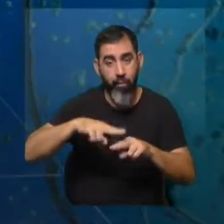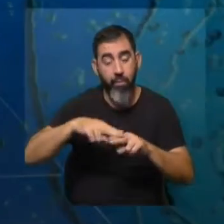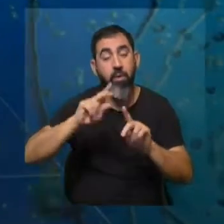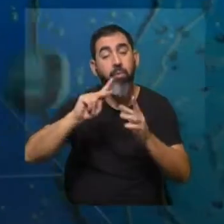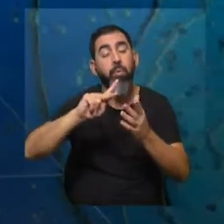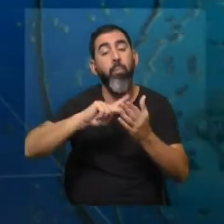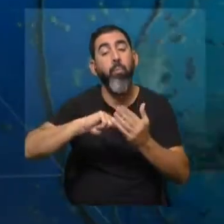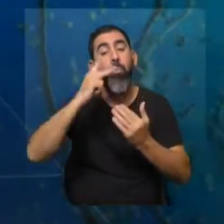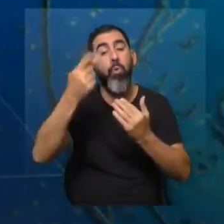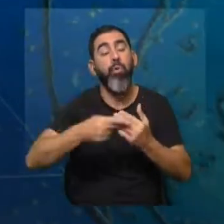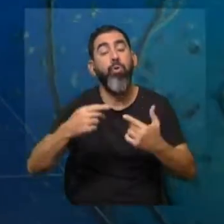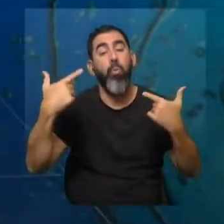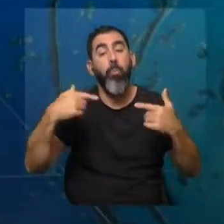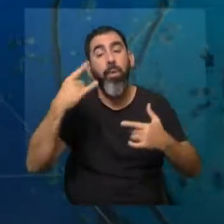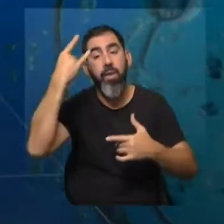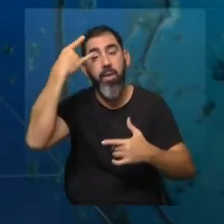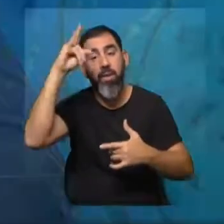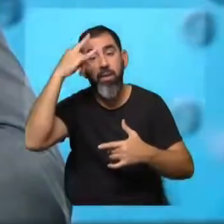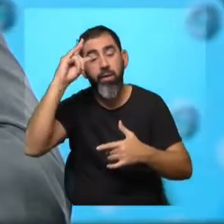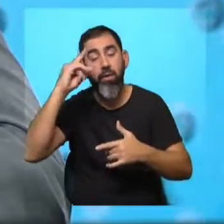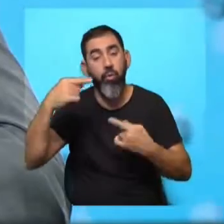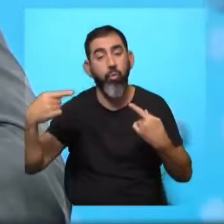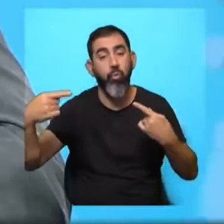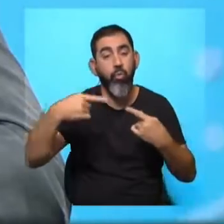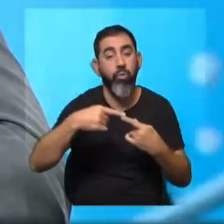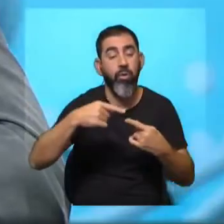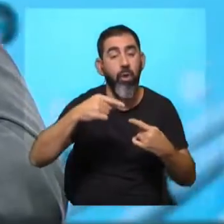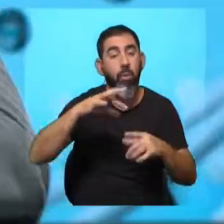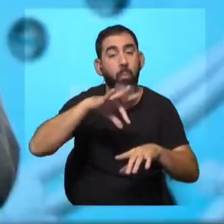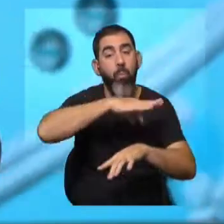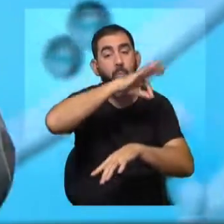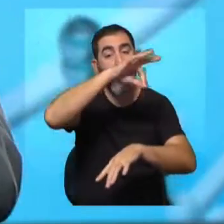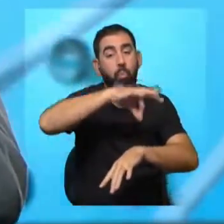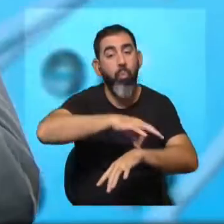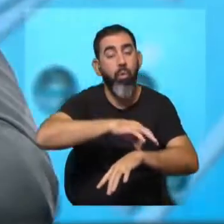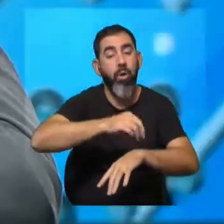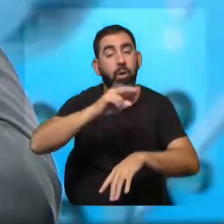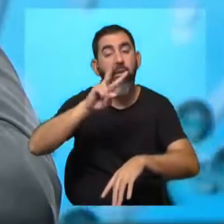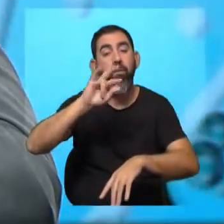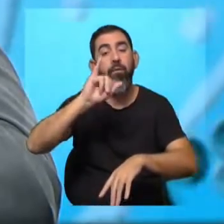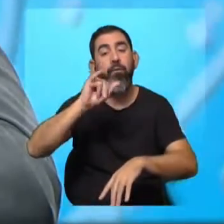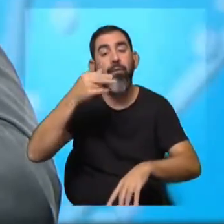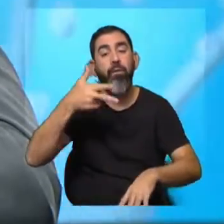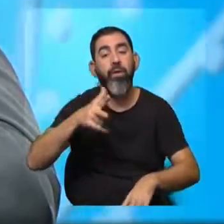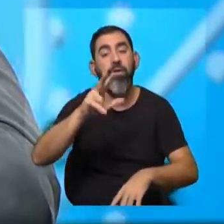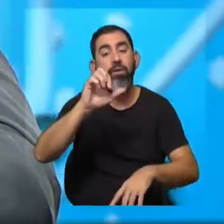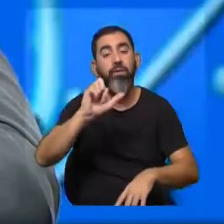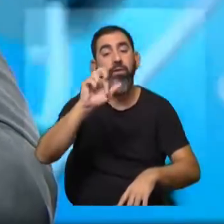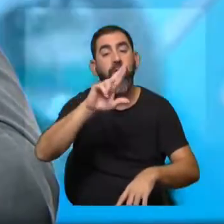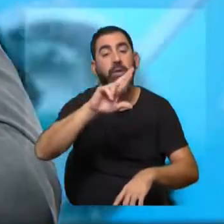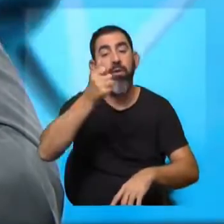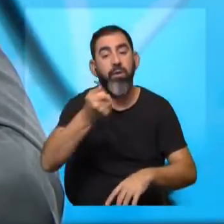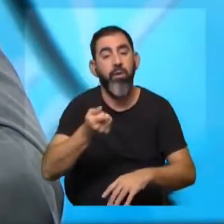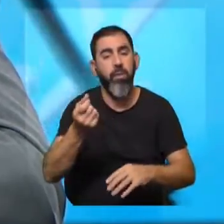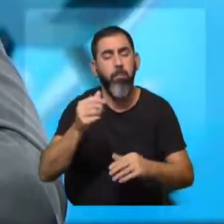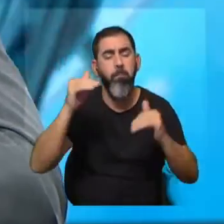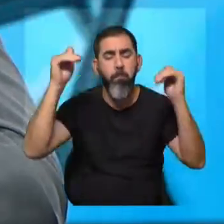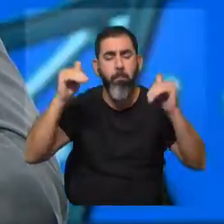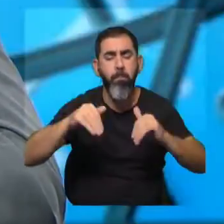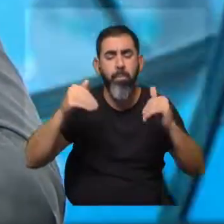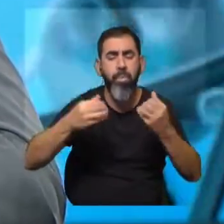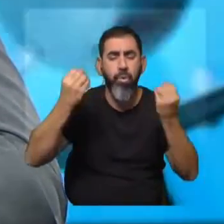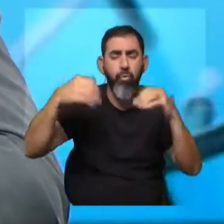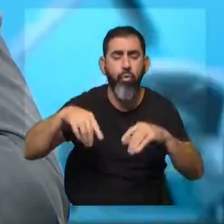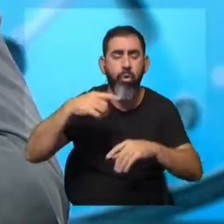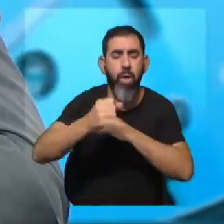importante del Ministerio de Ganadería para combatir la mosca de la bichera, como se llama, que produce decenas de millones de pérdidas por